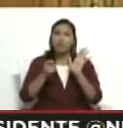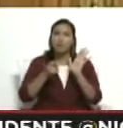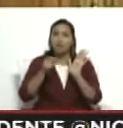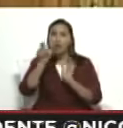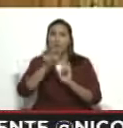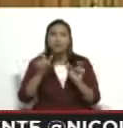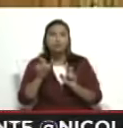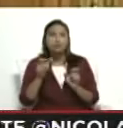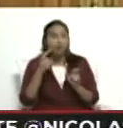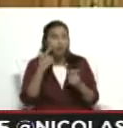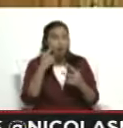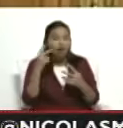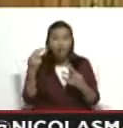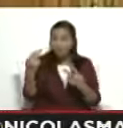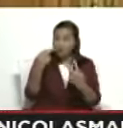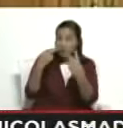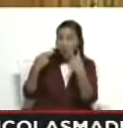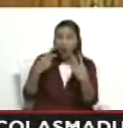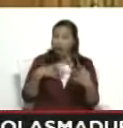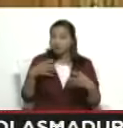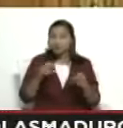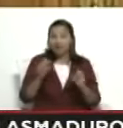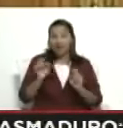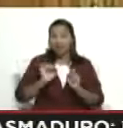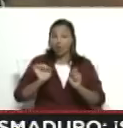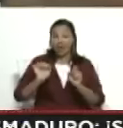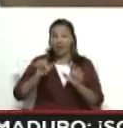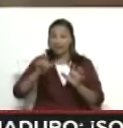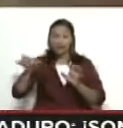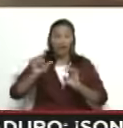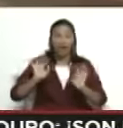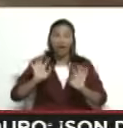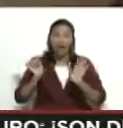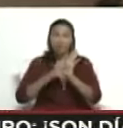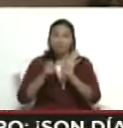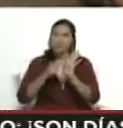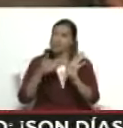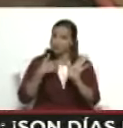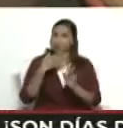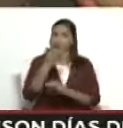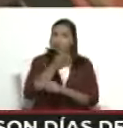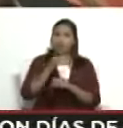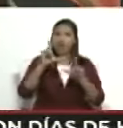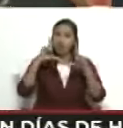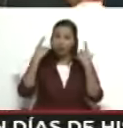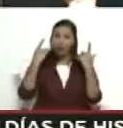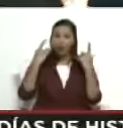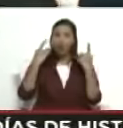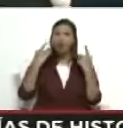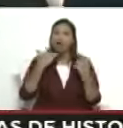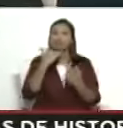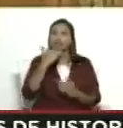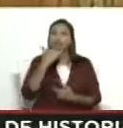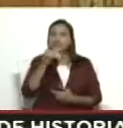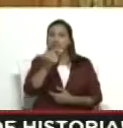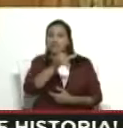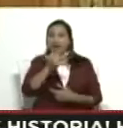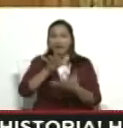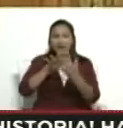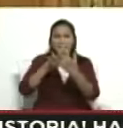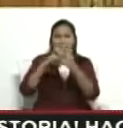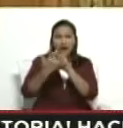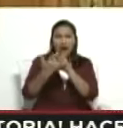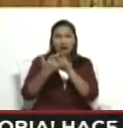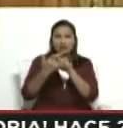alborotó y tuve que irme, pues. Pero fui para allá, ¿eh? Ahí en la entrada, ese es el barrio que está a